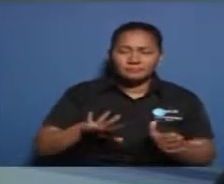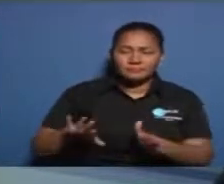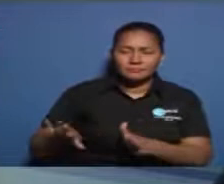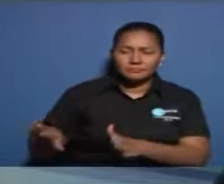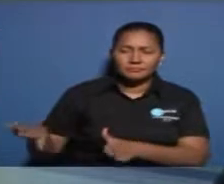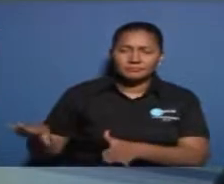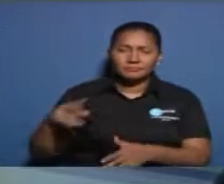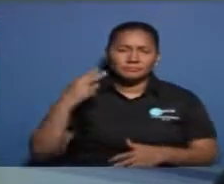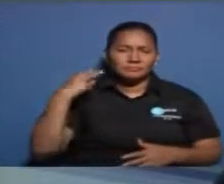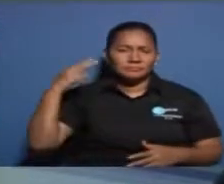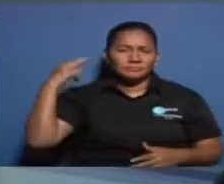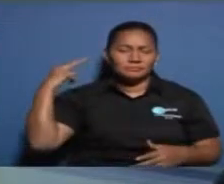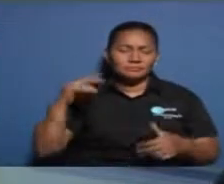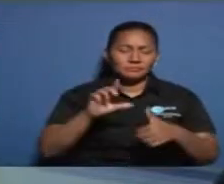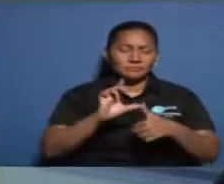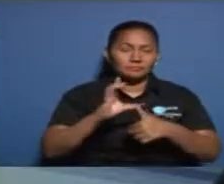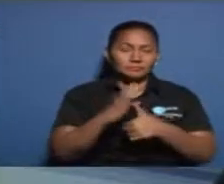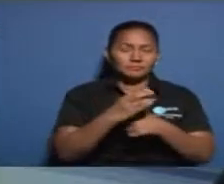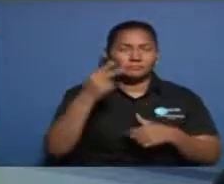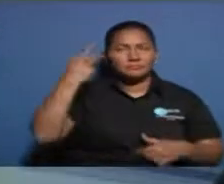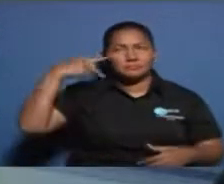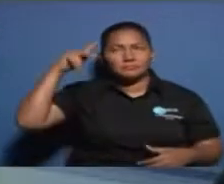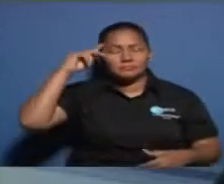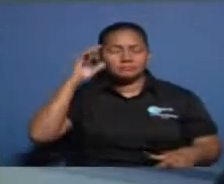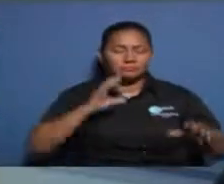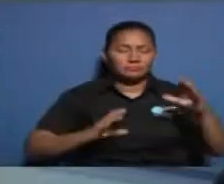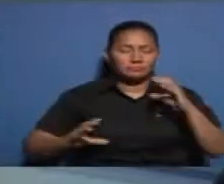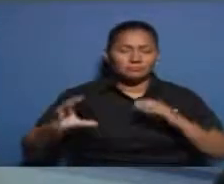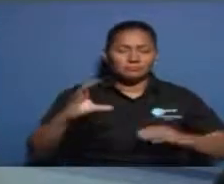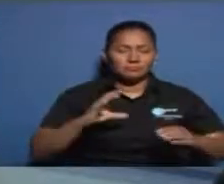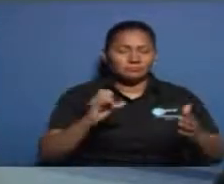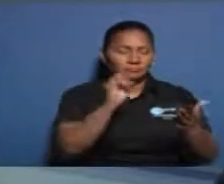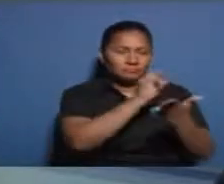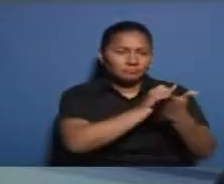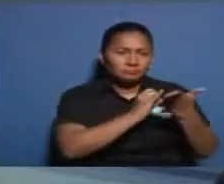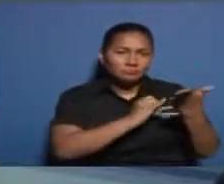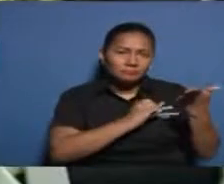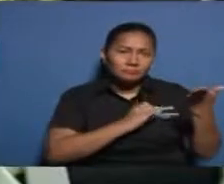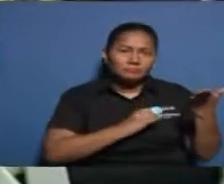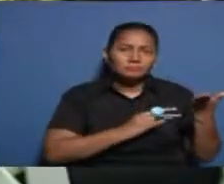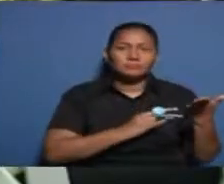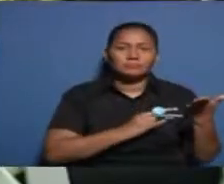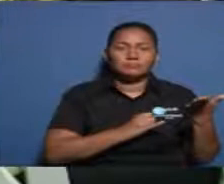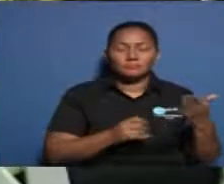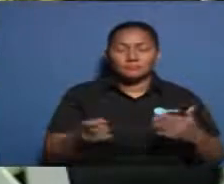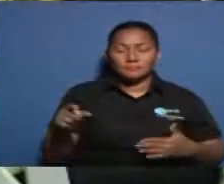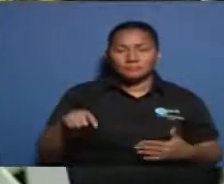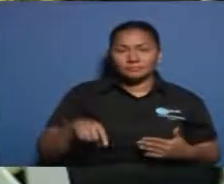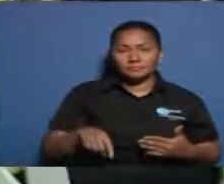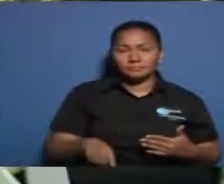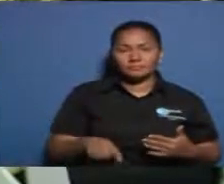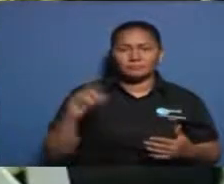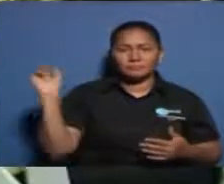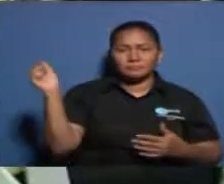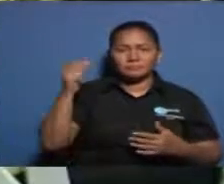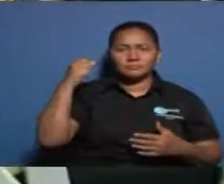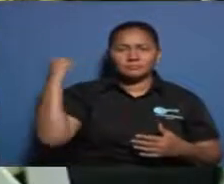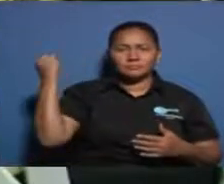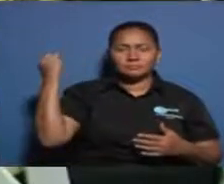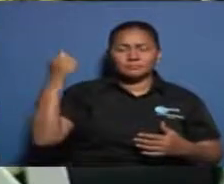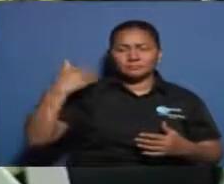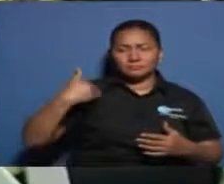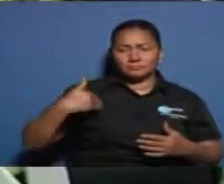cultura de la política de la ciencia de las artes y por eso es que hasta el día de hoy el poder es masculino